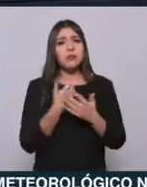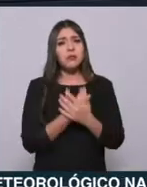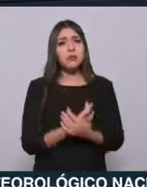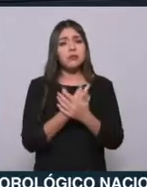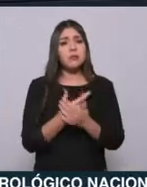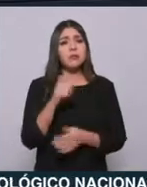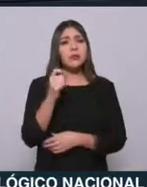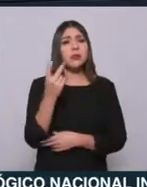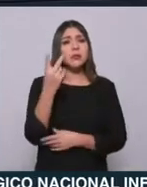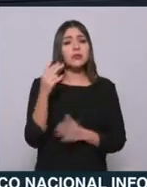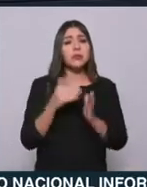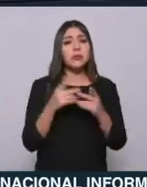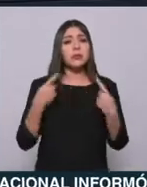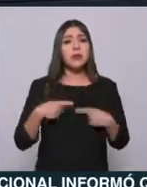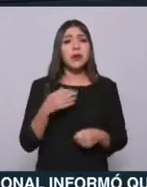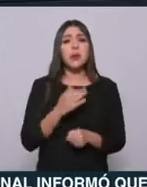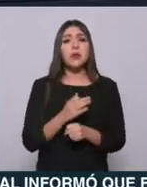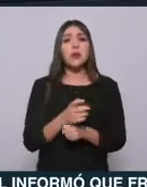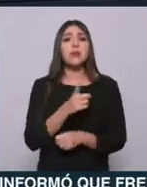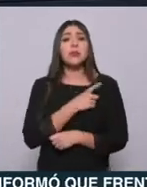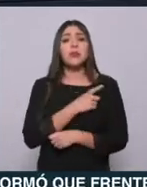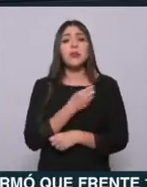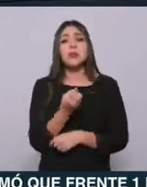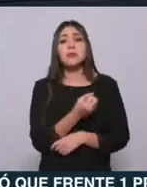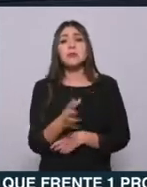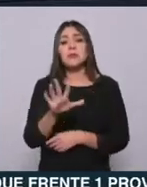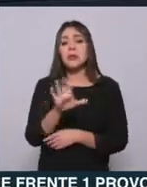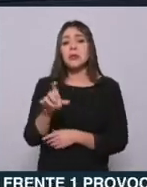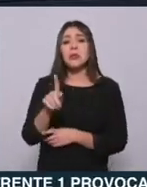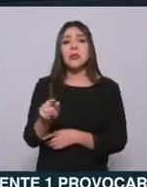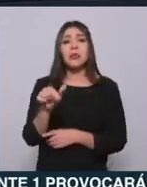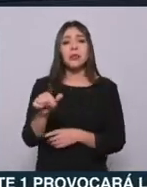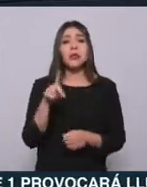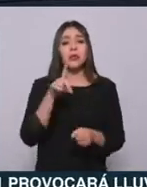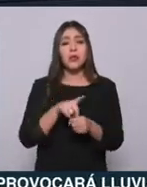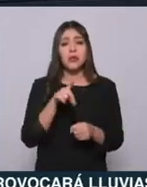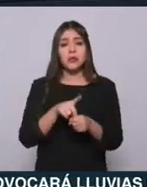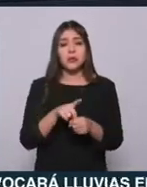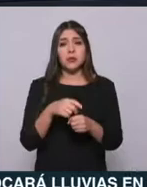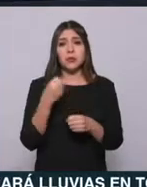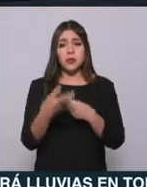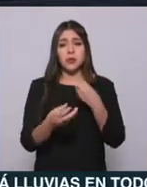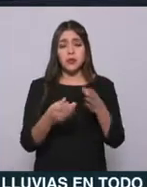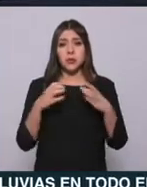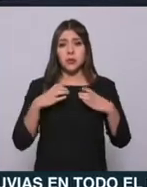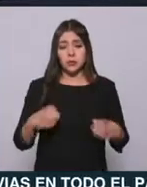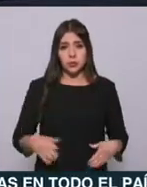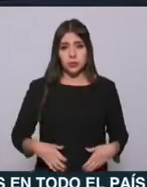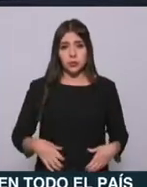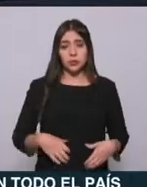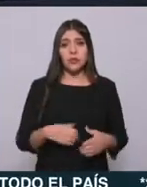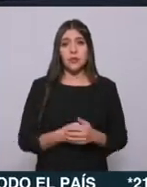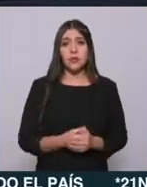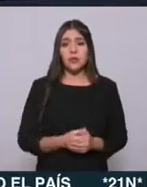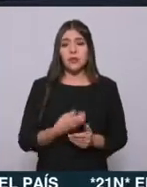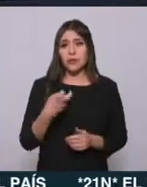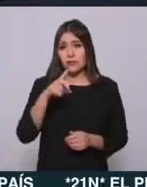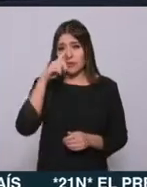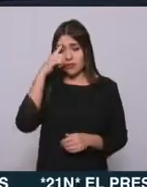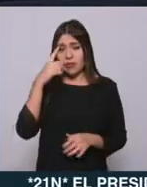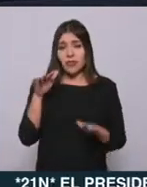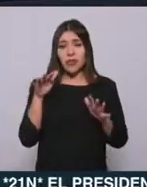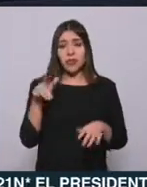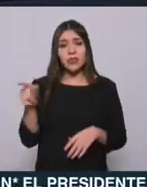o tejido, pero solo se han llevado a cabo 576 donaciones multiorgánicas, lo que sin duda hace evidencia de la